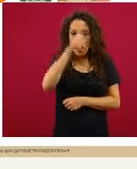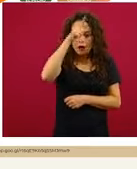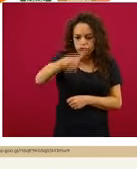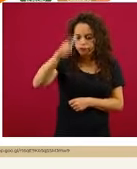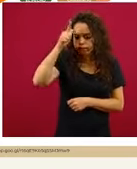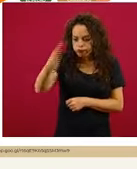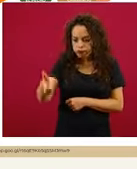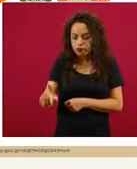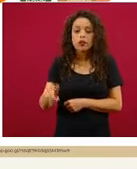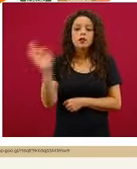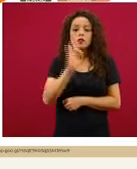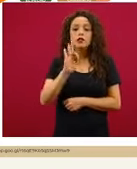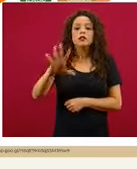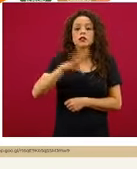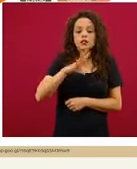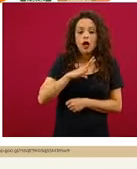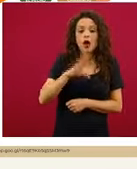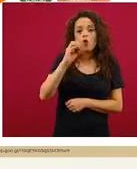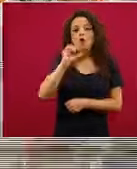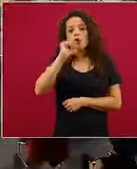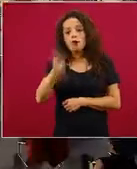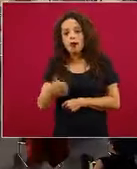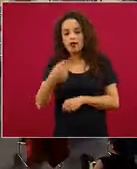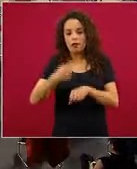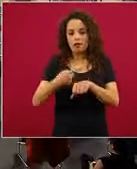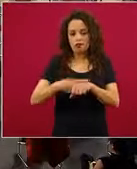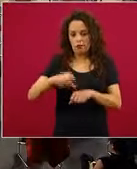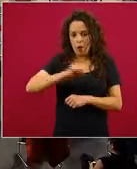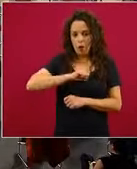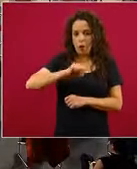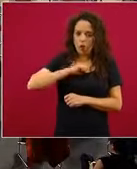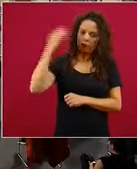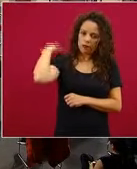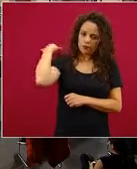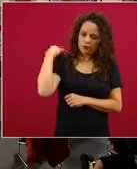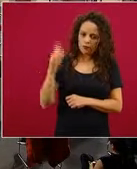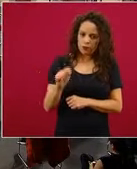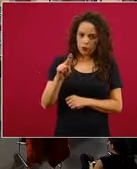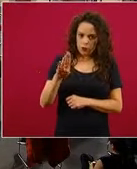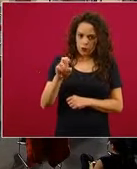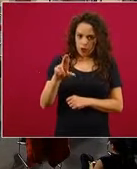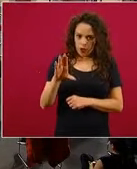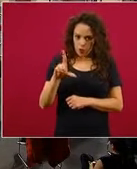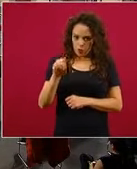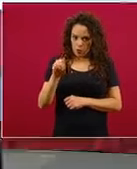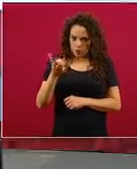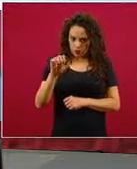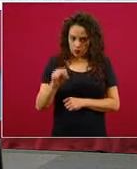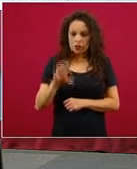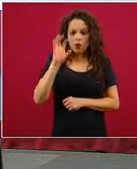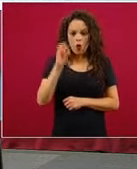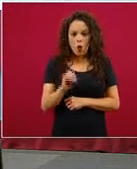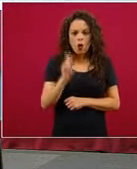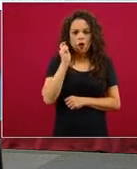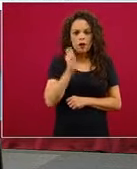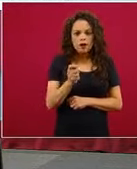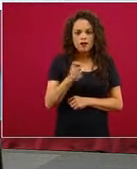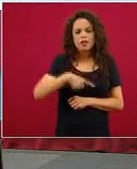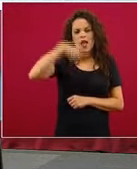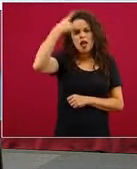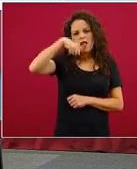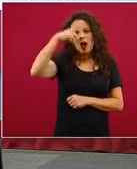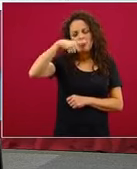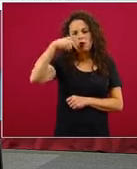diagnosticar si tengo o no tuberculosis. Otras manifestaciones pueden ser sudoraciones nocturnas,